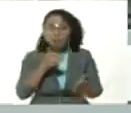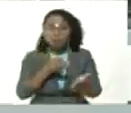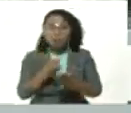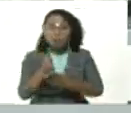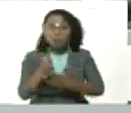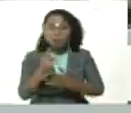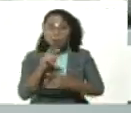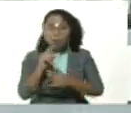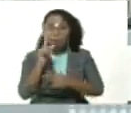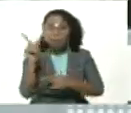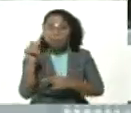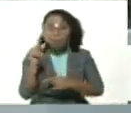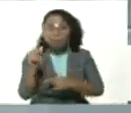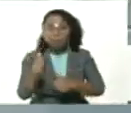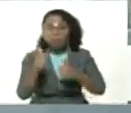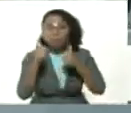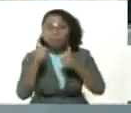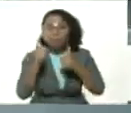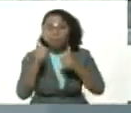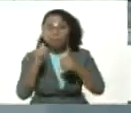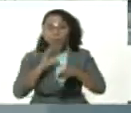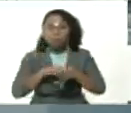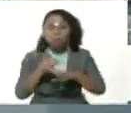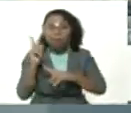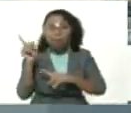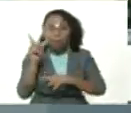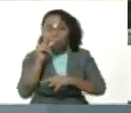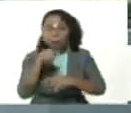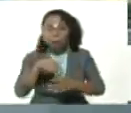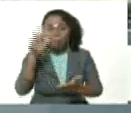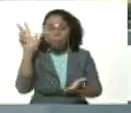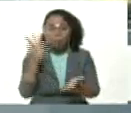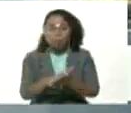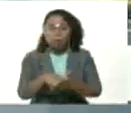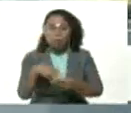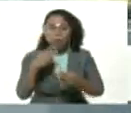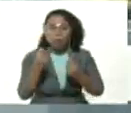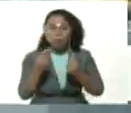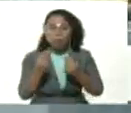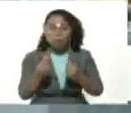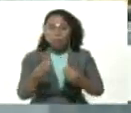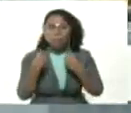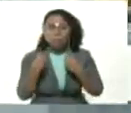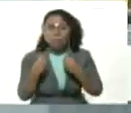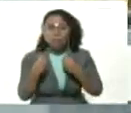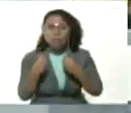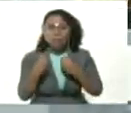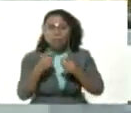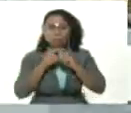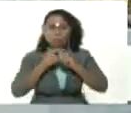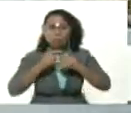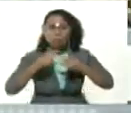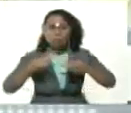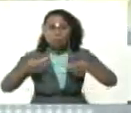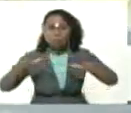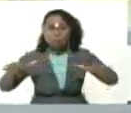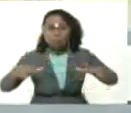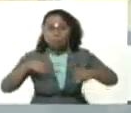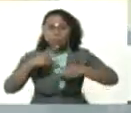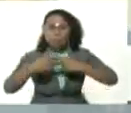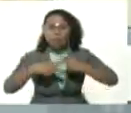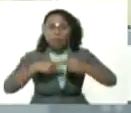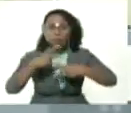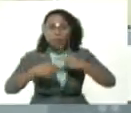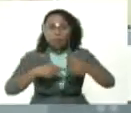Muy buenas noticias porque se han aprobado los recursos para la expansión de la producción